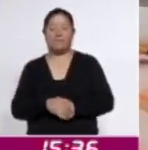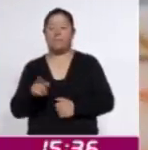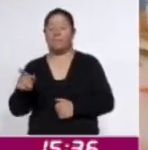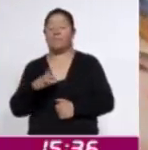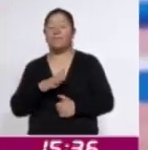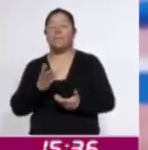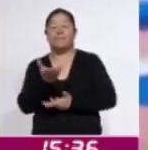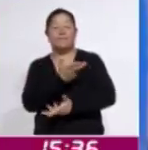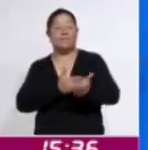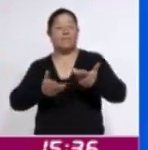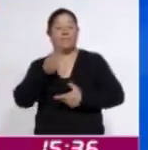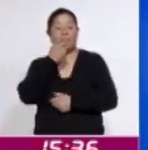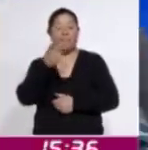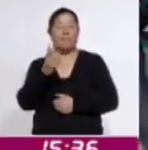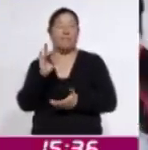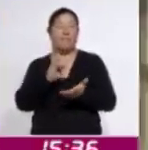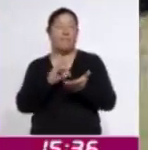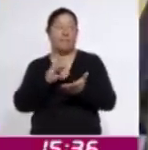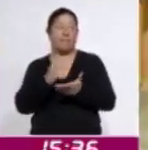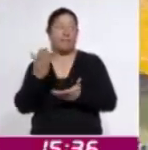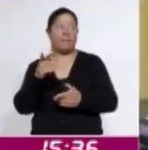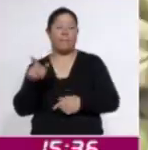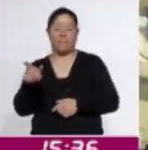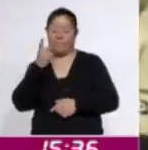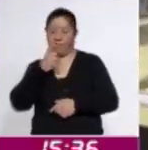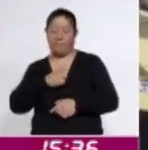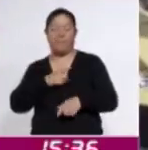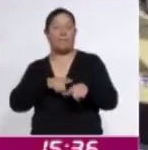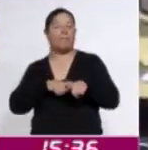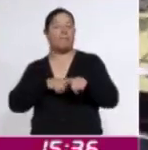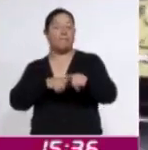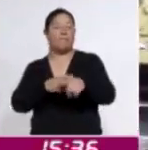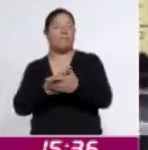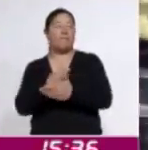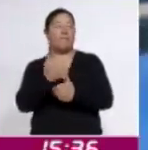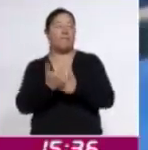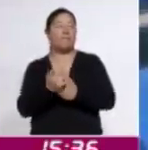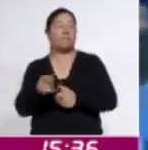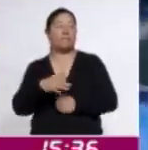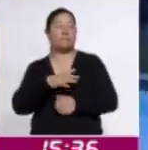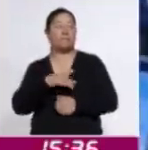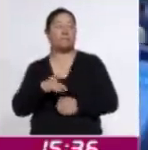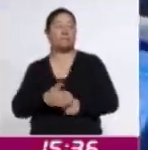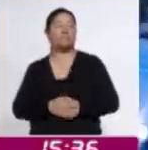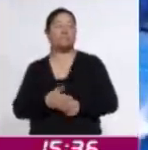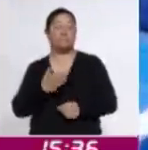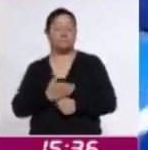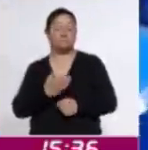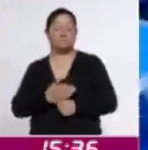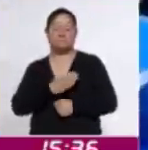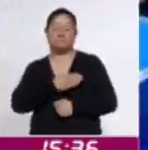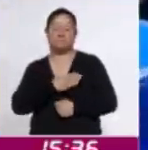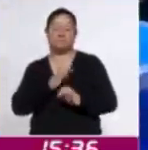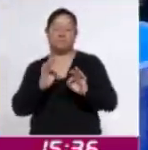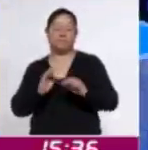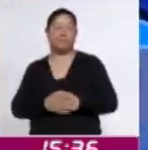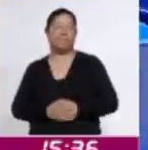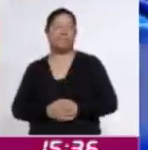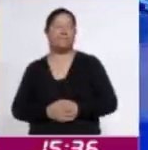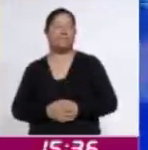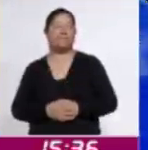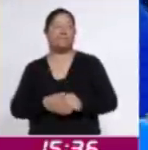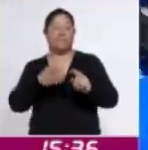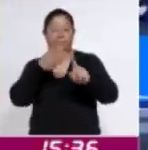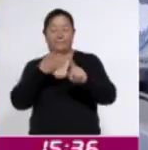estar agradecidos y refirieron que continuarán en sus proyectos que han sido, pues hasta ahorita, muy buenos. En ese sentido,